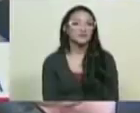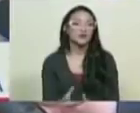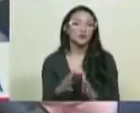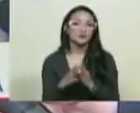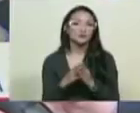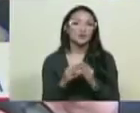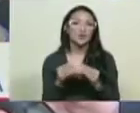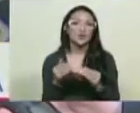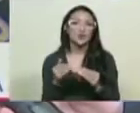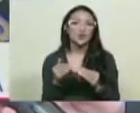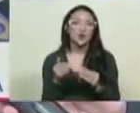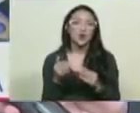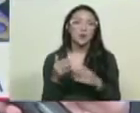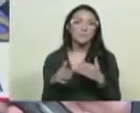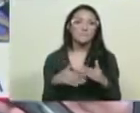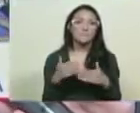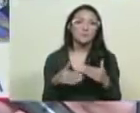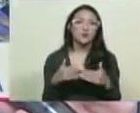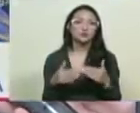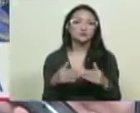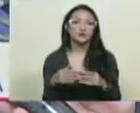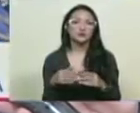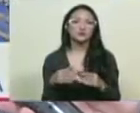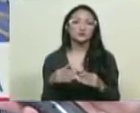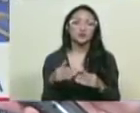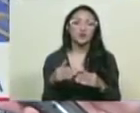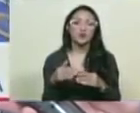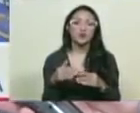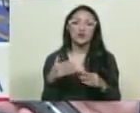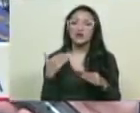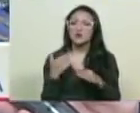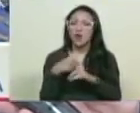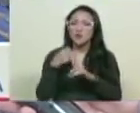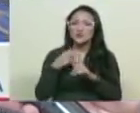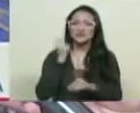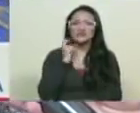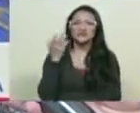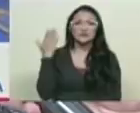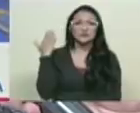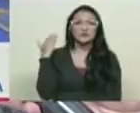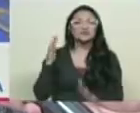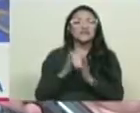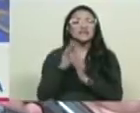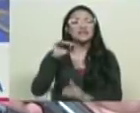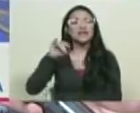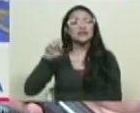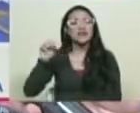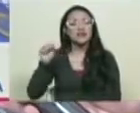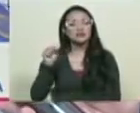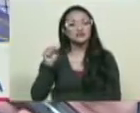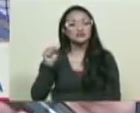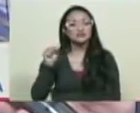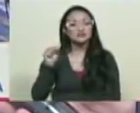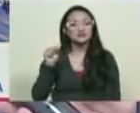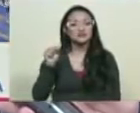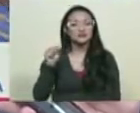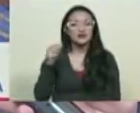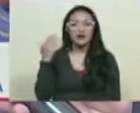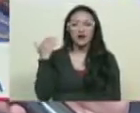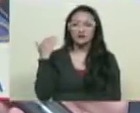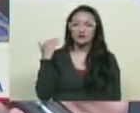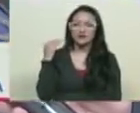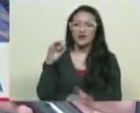pleno proceso de una batalla semejante a la de Santa Inés. Cuando el enemigo pensó que había acorralado al